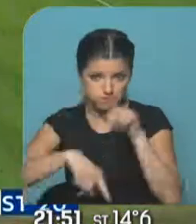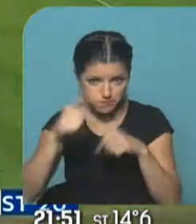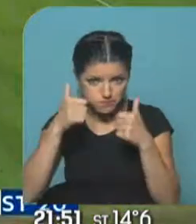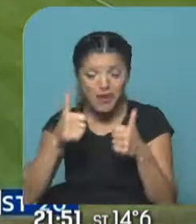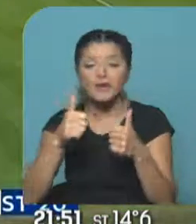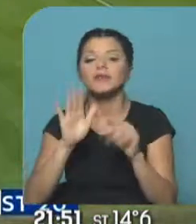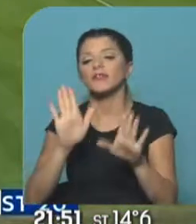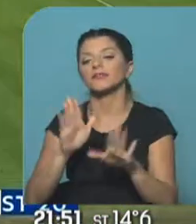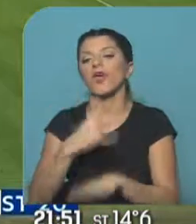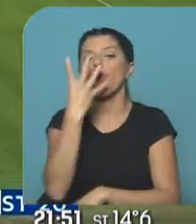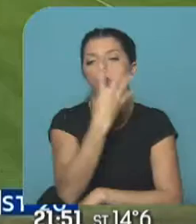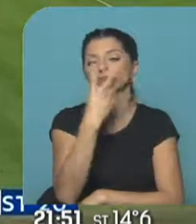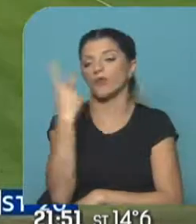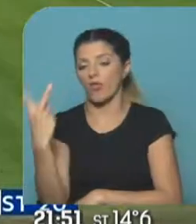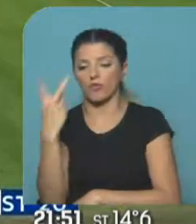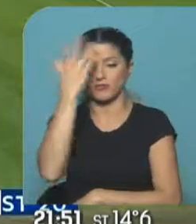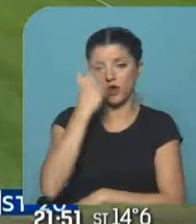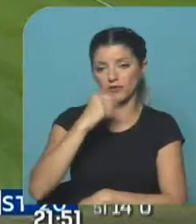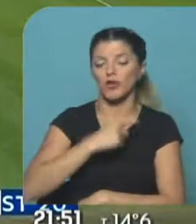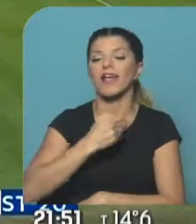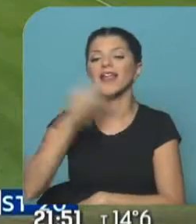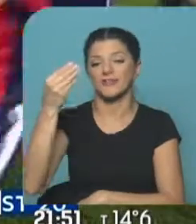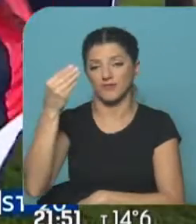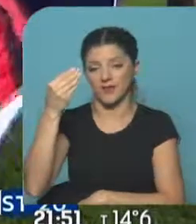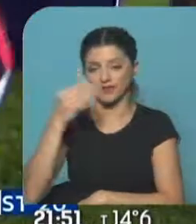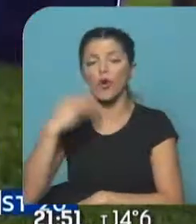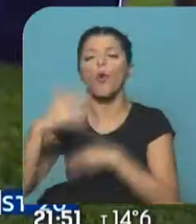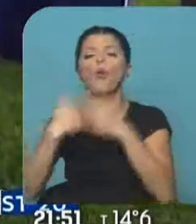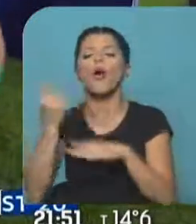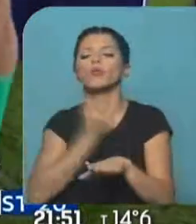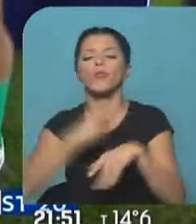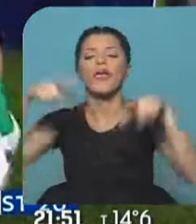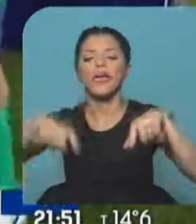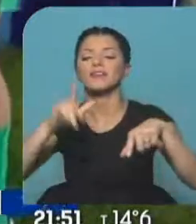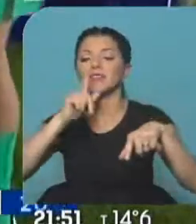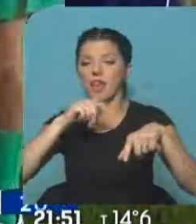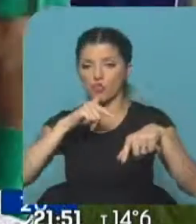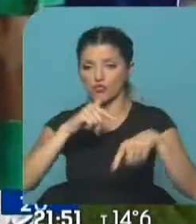fue el 4-2 que lo clasifica en la cancha de Lanús al equipo de la ciudad de Buenos Aires.